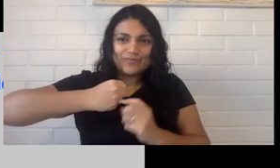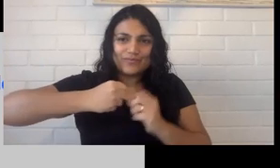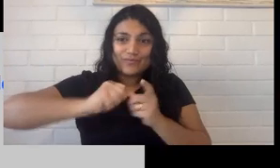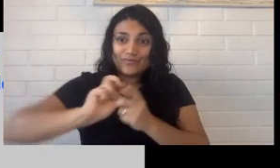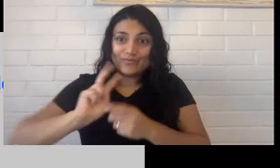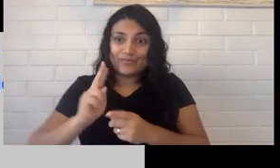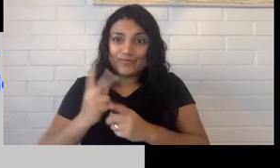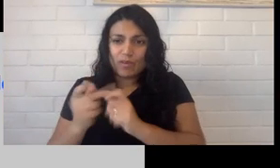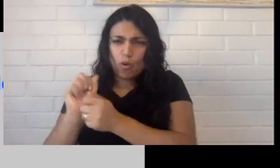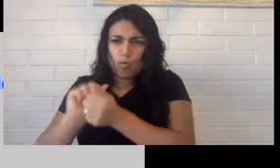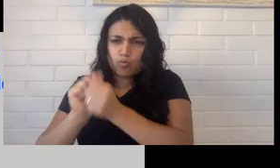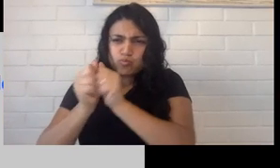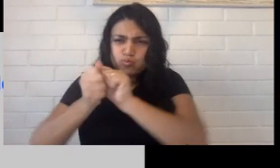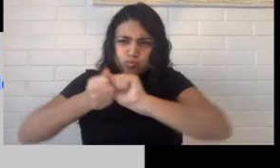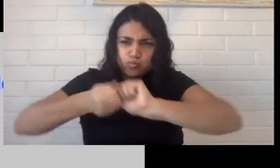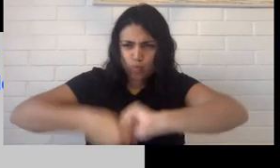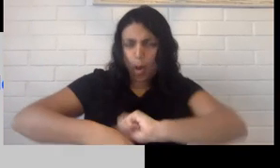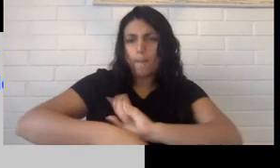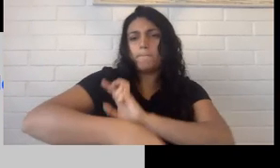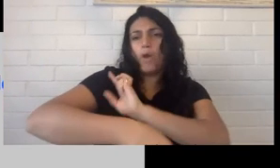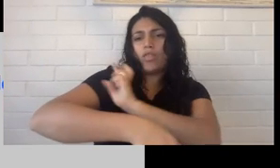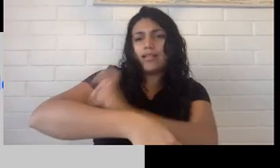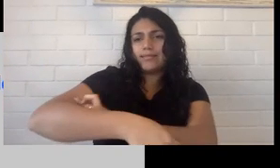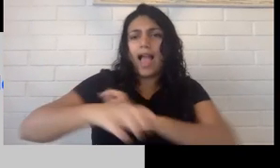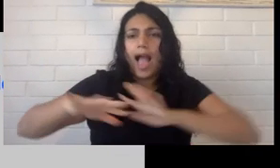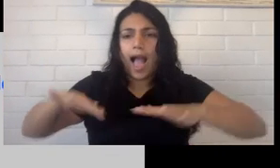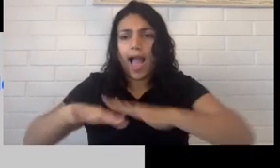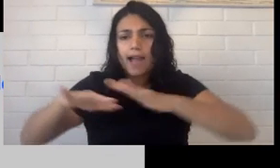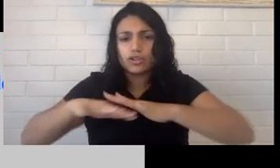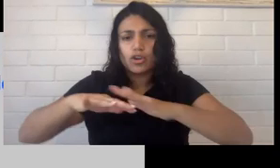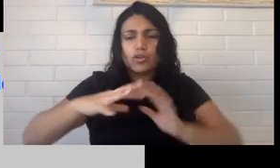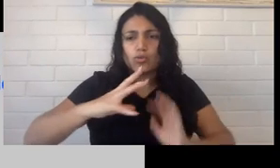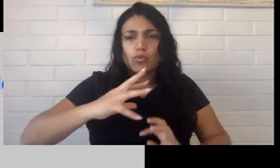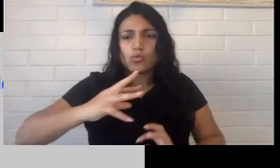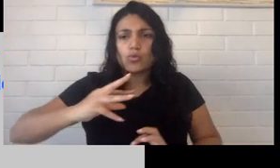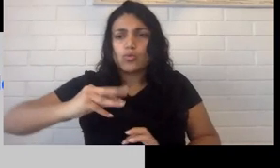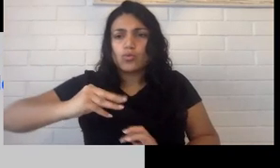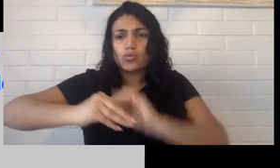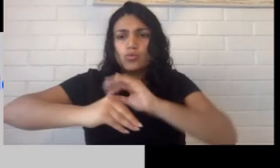la generación de potenciales de acción y entonces la propagación